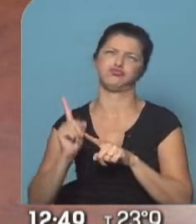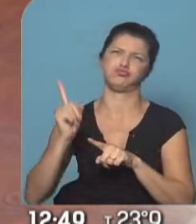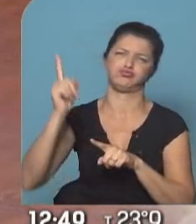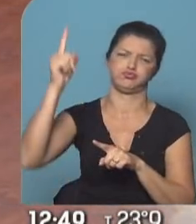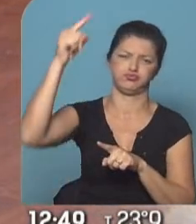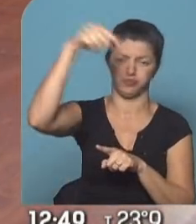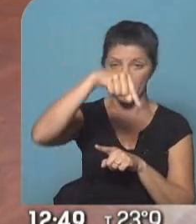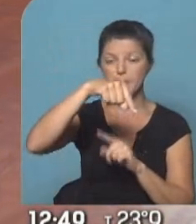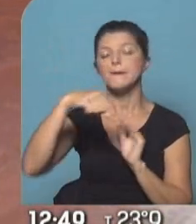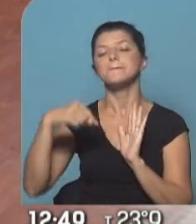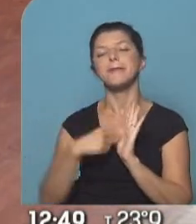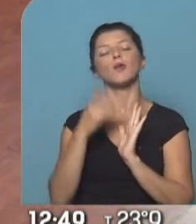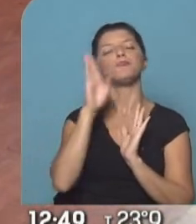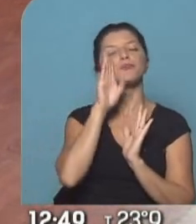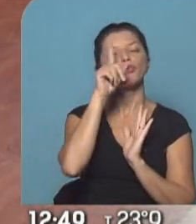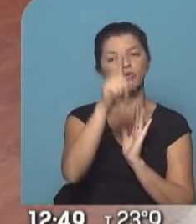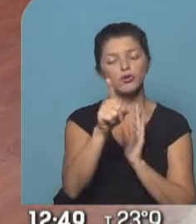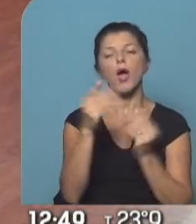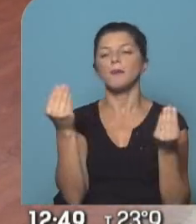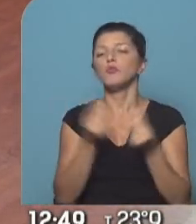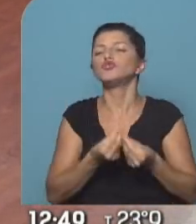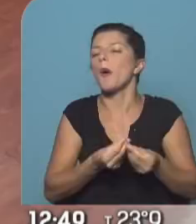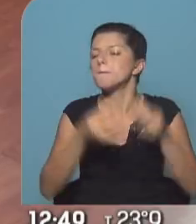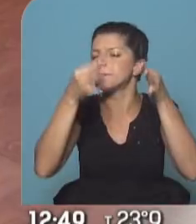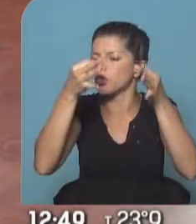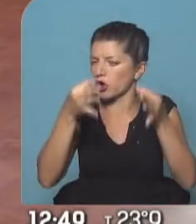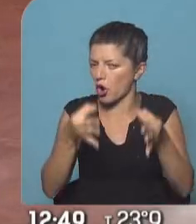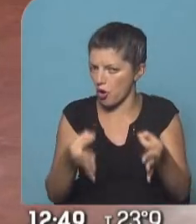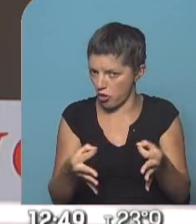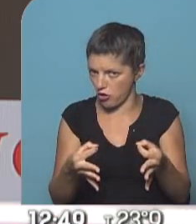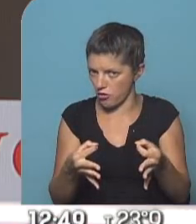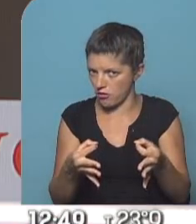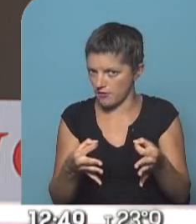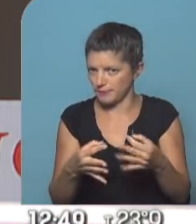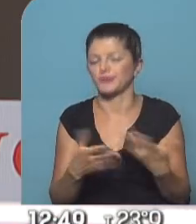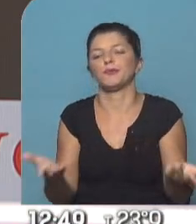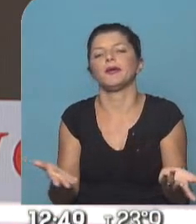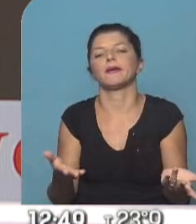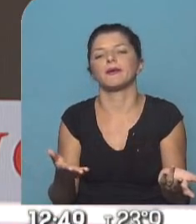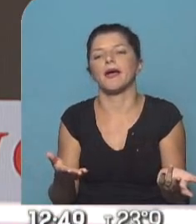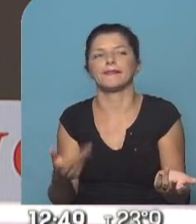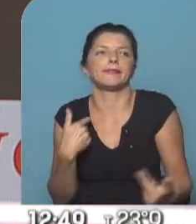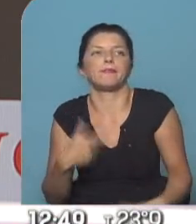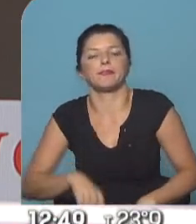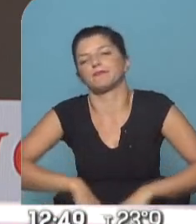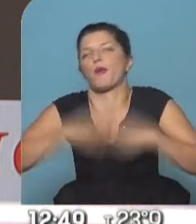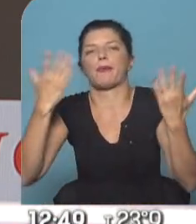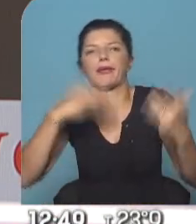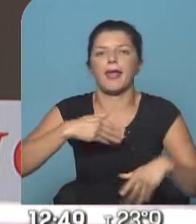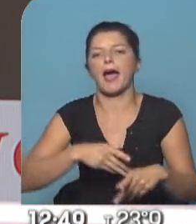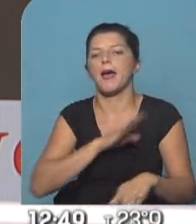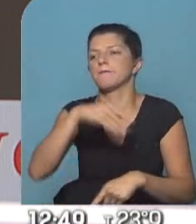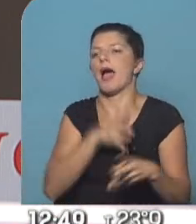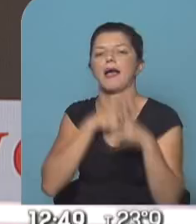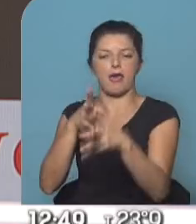caso de Estados Unidos, tienen tanto protocolo que inclusive no se puede declarar una guerra así libremente.